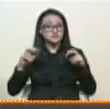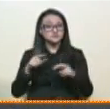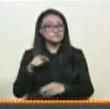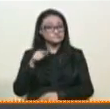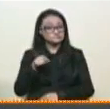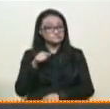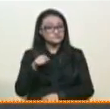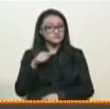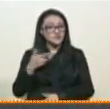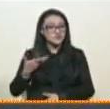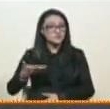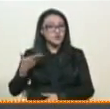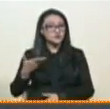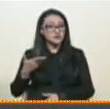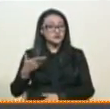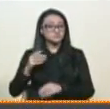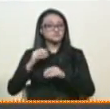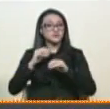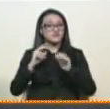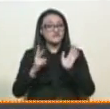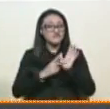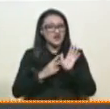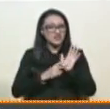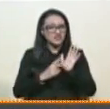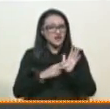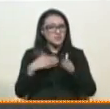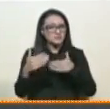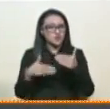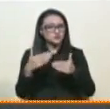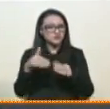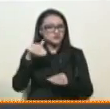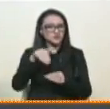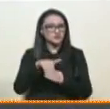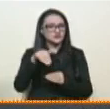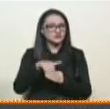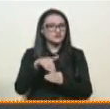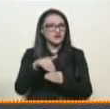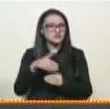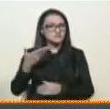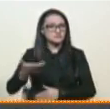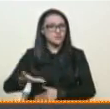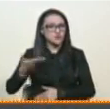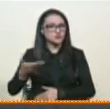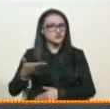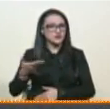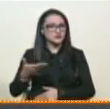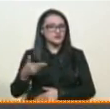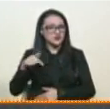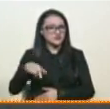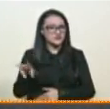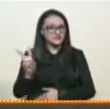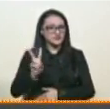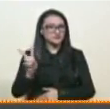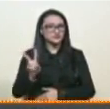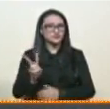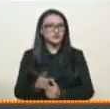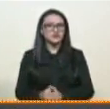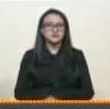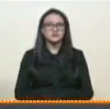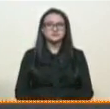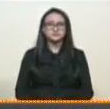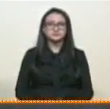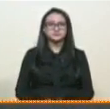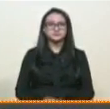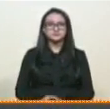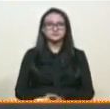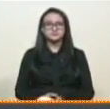ver con la transparencia de cada uno de los procesos comiciales que se llevan a cabo en la República Bolivariana de Venezuela y por supuesto